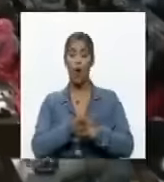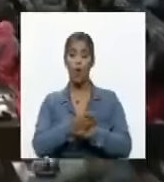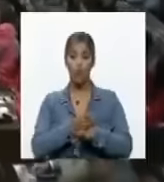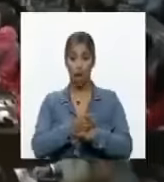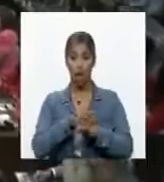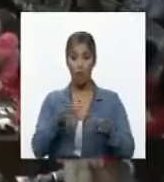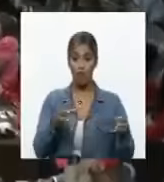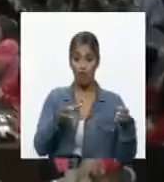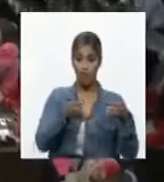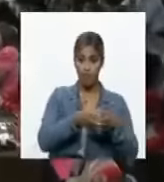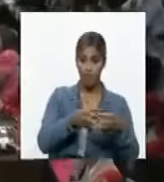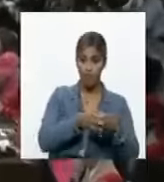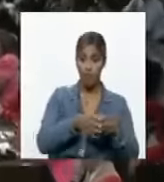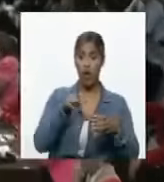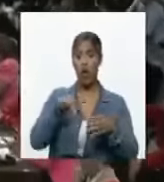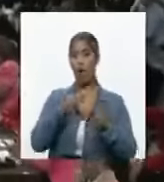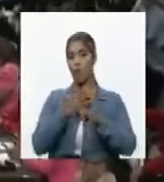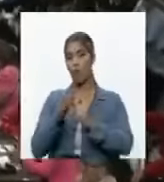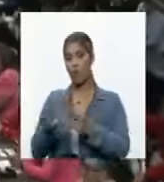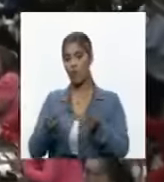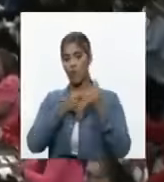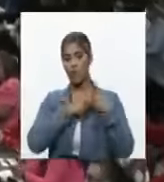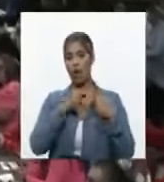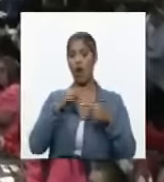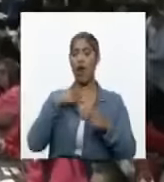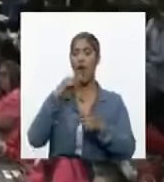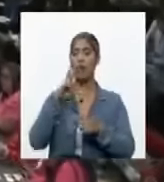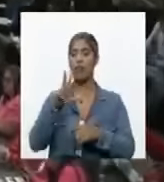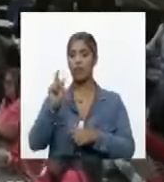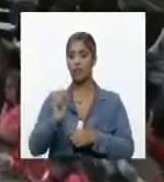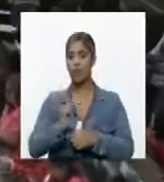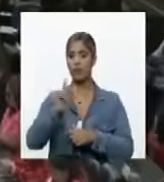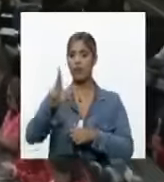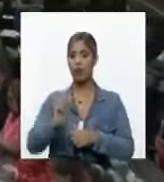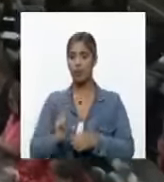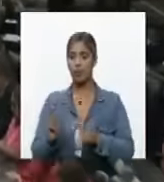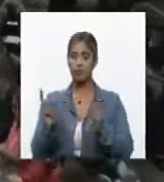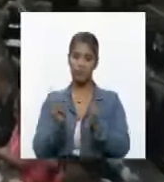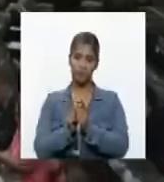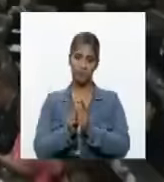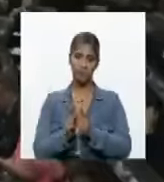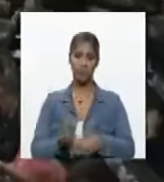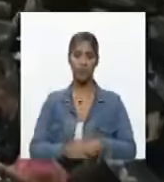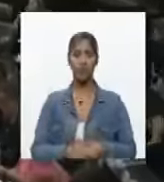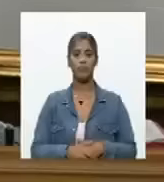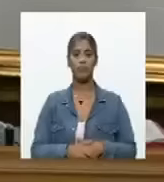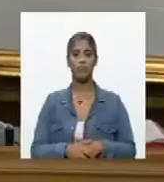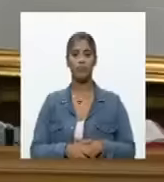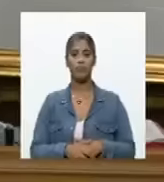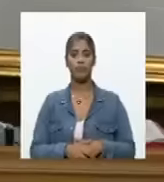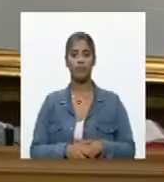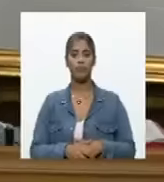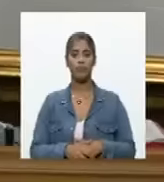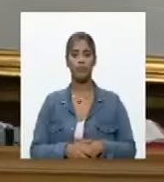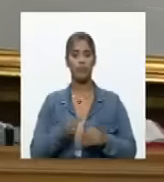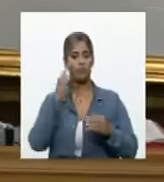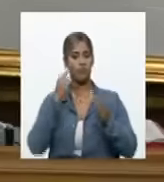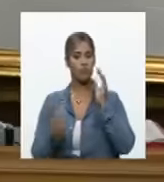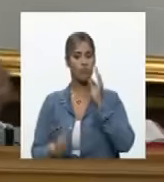reunirá ordinariamente al menos cada 3 meses. Es todo, presidente. En consideración,